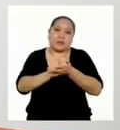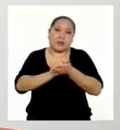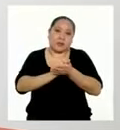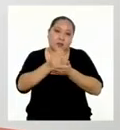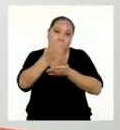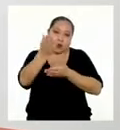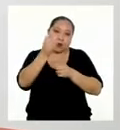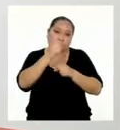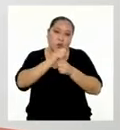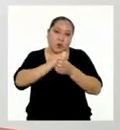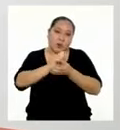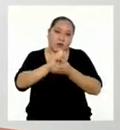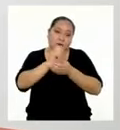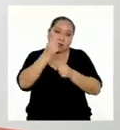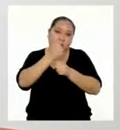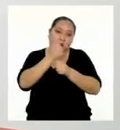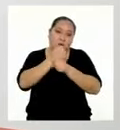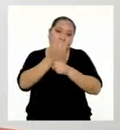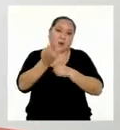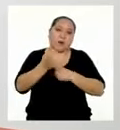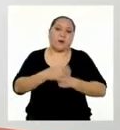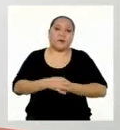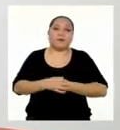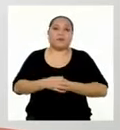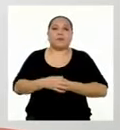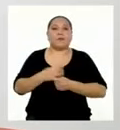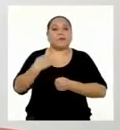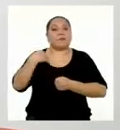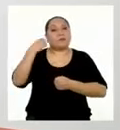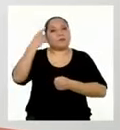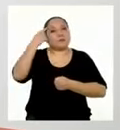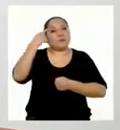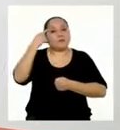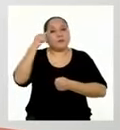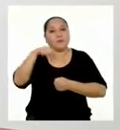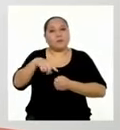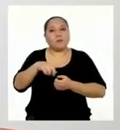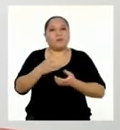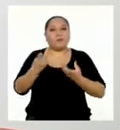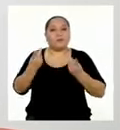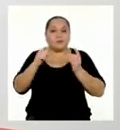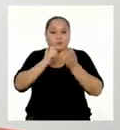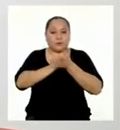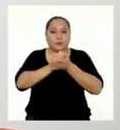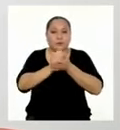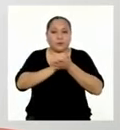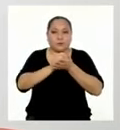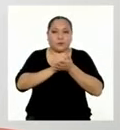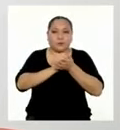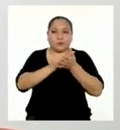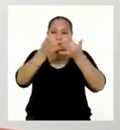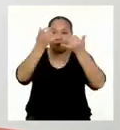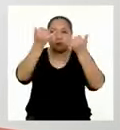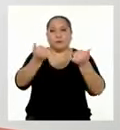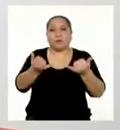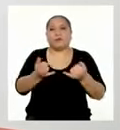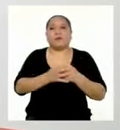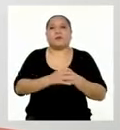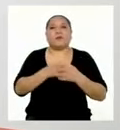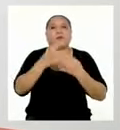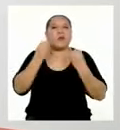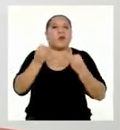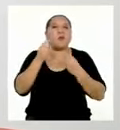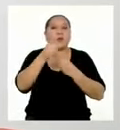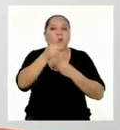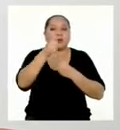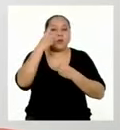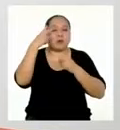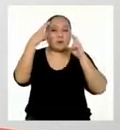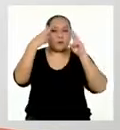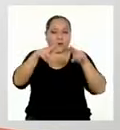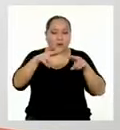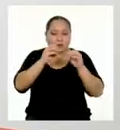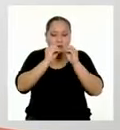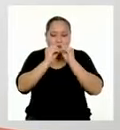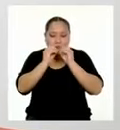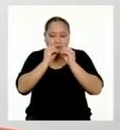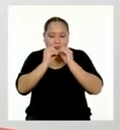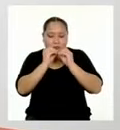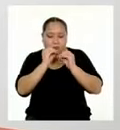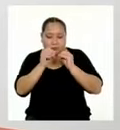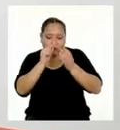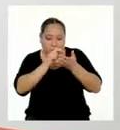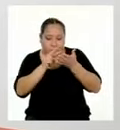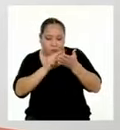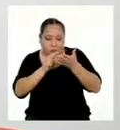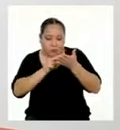texto que estamos trabajando. Debemos considerar esto al escribir. Ahora, como has visto en la